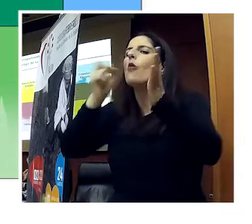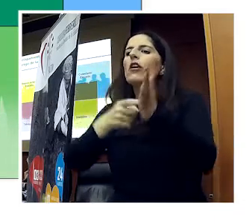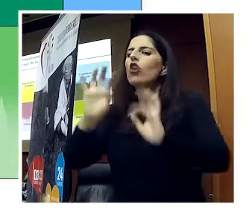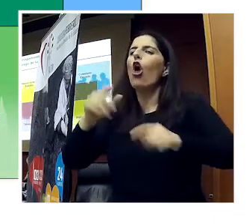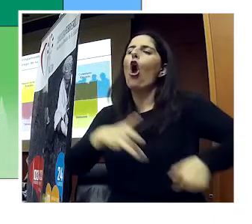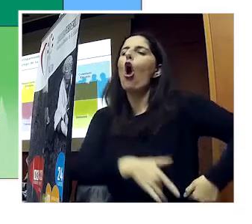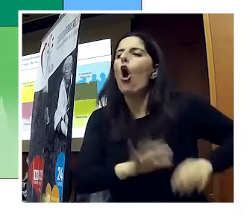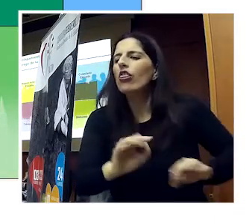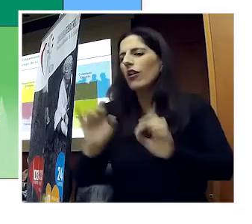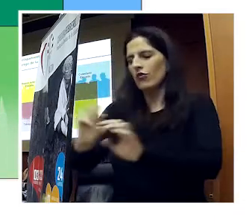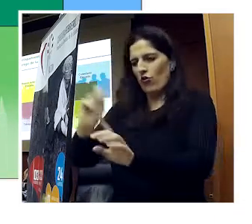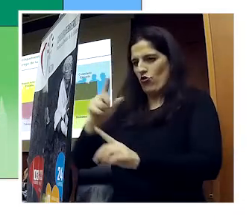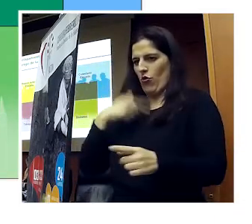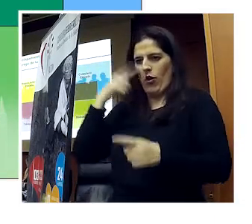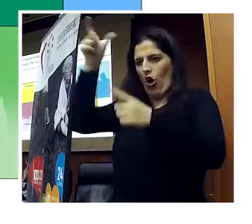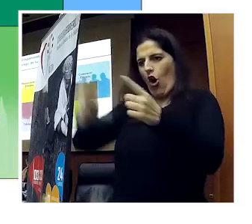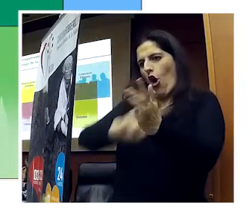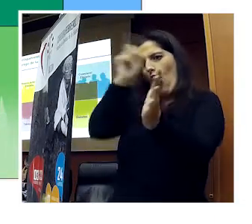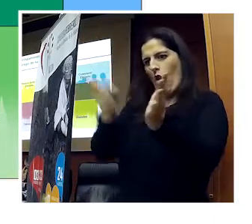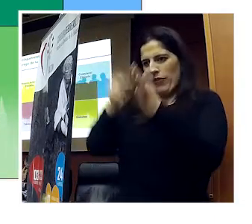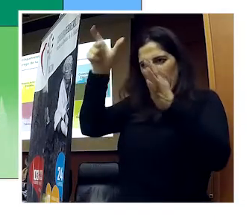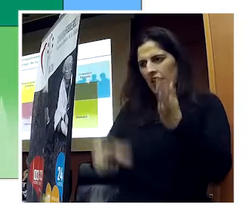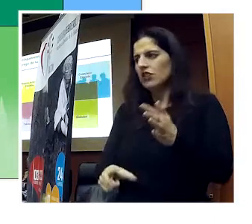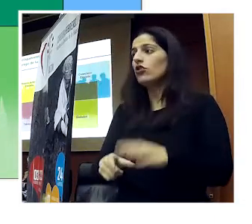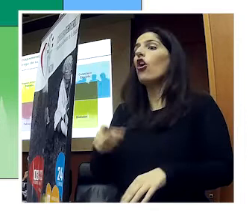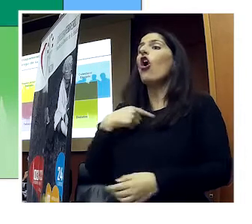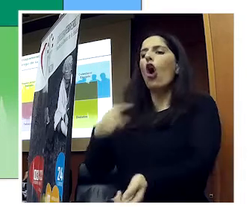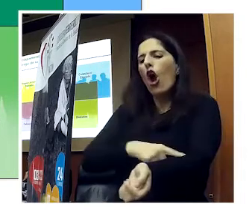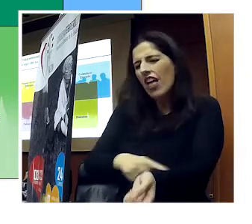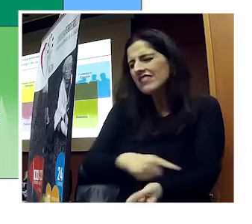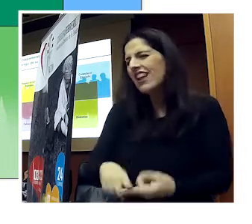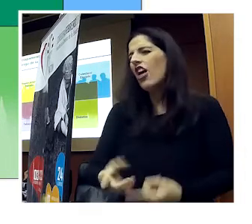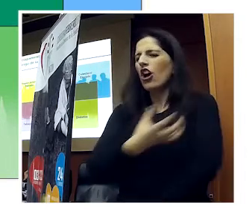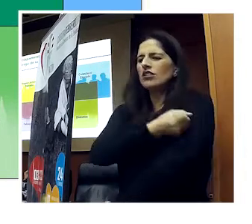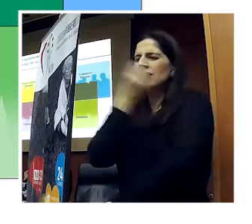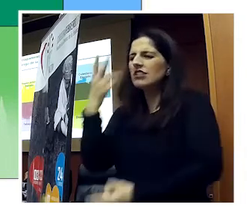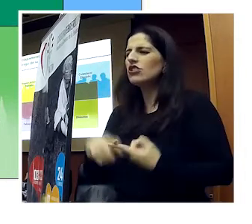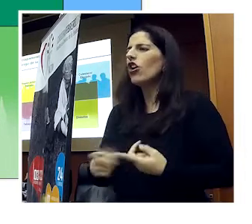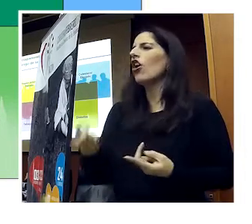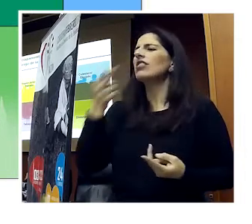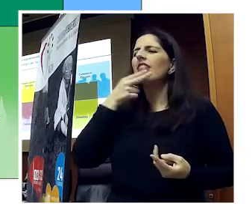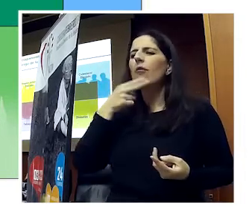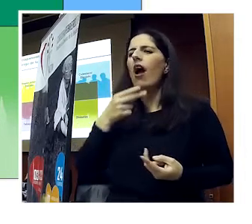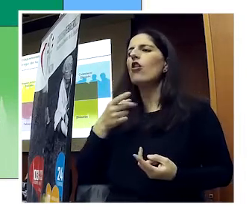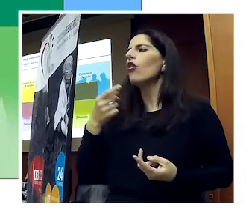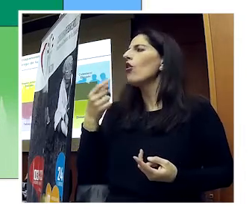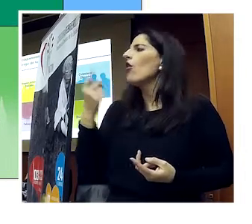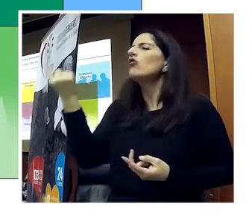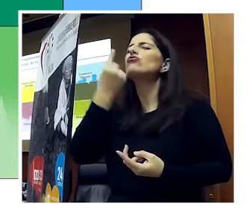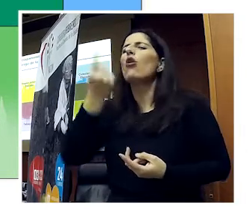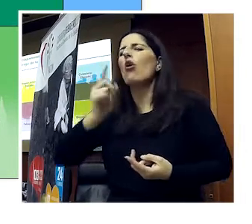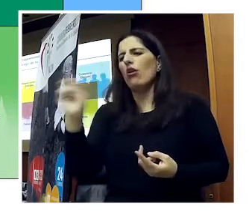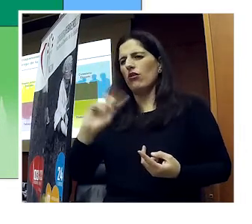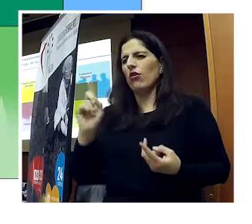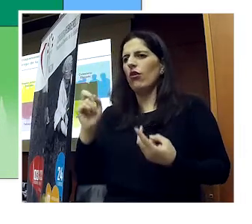es el paradigma. ¿Por qué? Porque, evidentemente, el colesterol, la presión arterial, el tabaquismo no vienen solos. Estos se